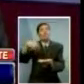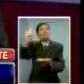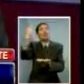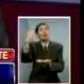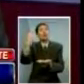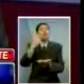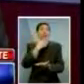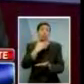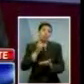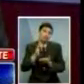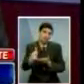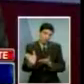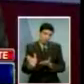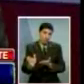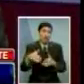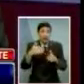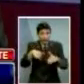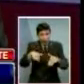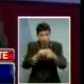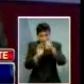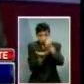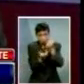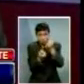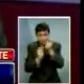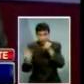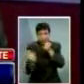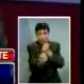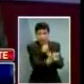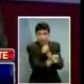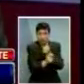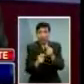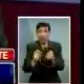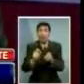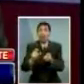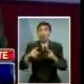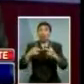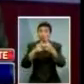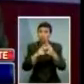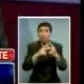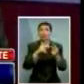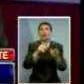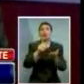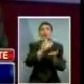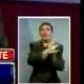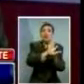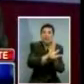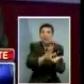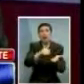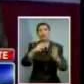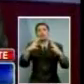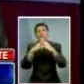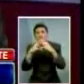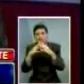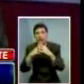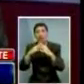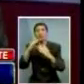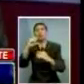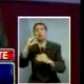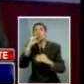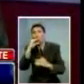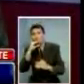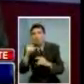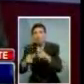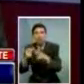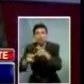nada recursos para construir los hospitales de Linares, de Chillán, de Curicó, el Hospital Marga Marga y el